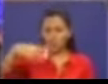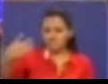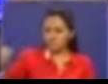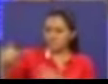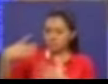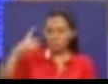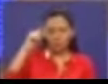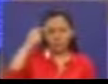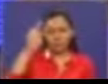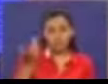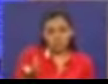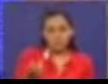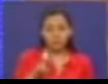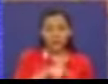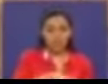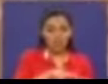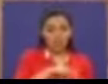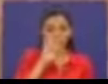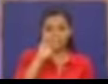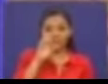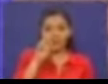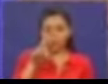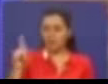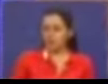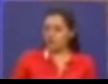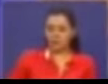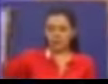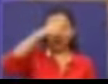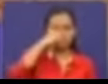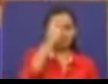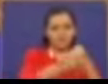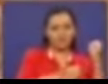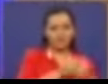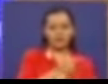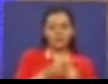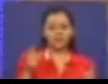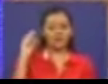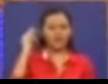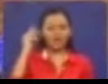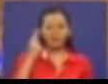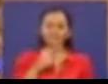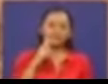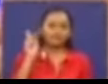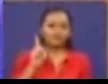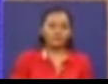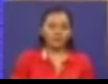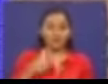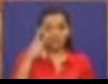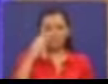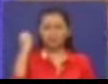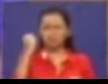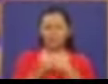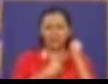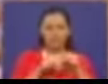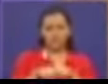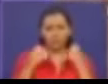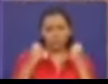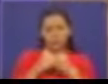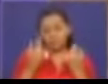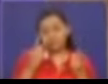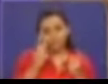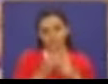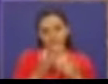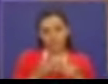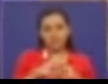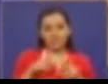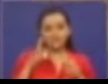Los chicos de la FEWE reunidos ahí, los otros van a atacarlo. Los que nos siguen por radio lastimosamente no pudieron ver los destrozos, la destrucción,